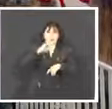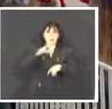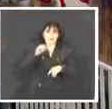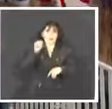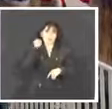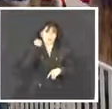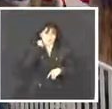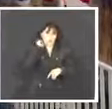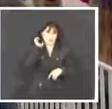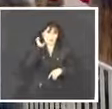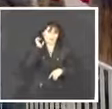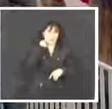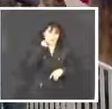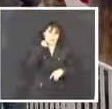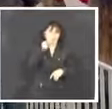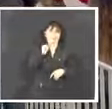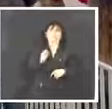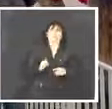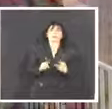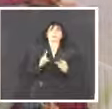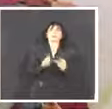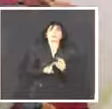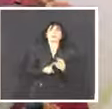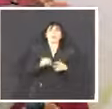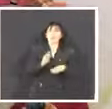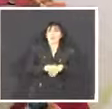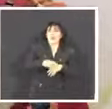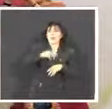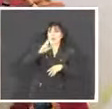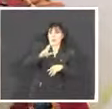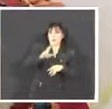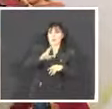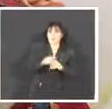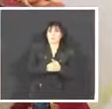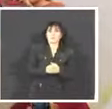la República. La